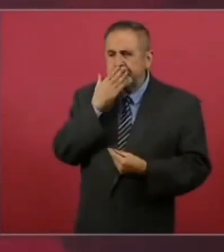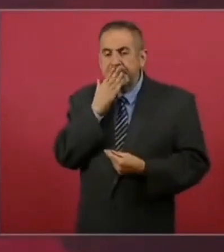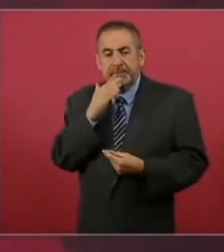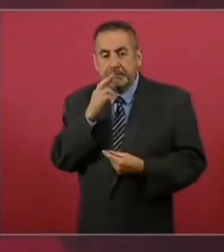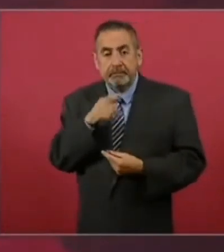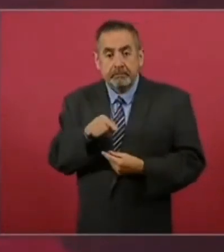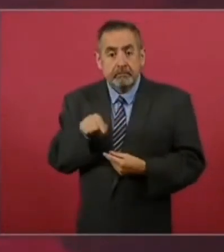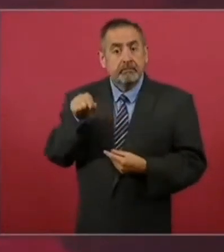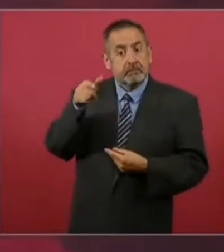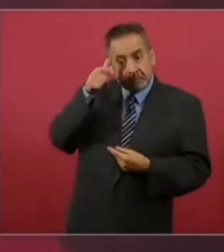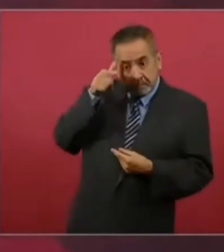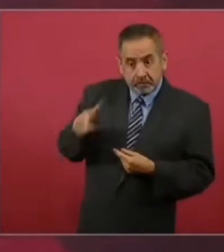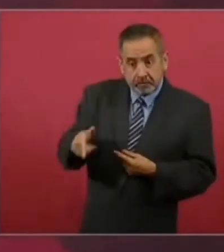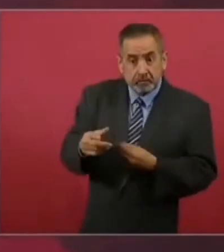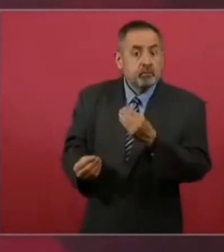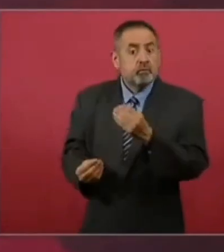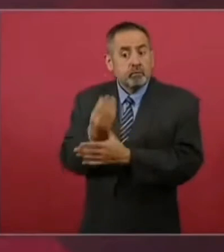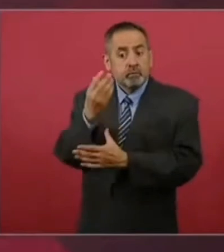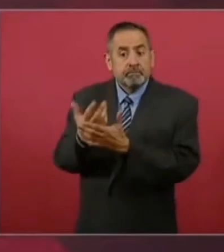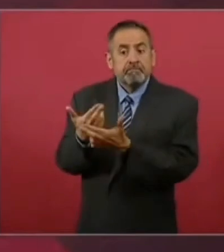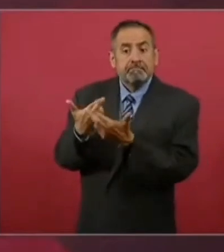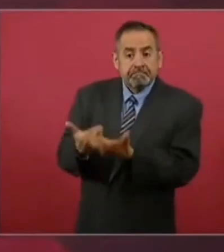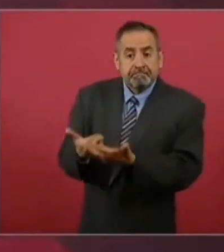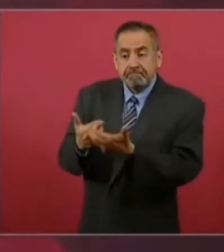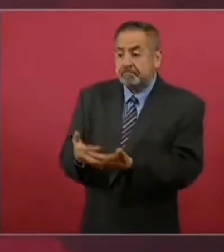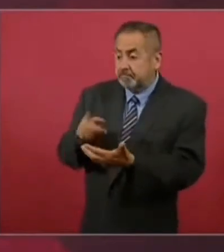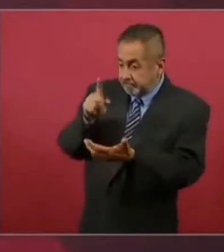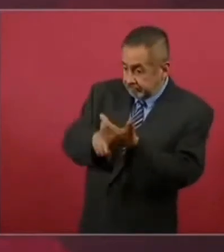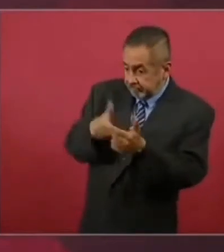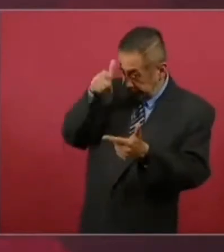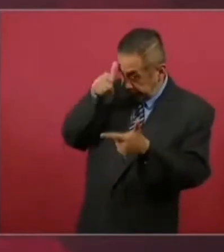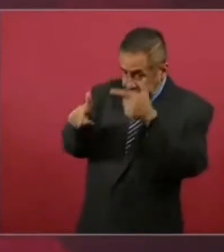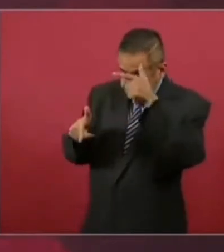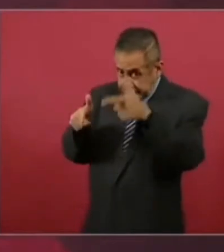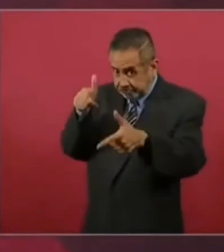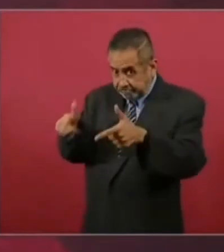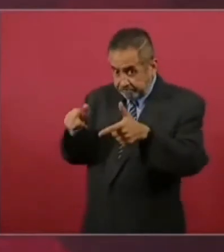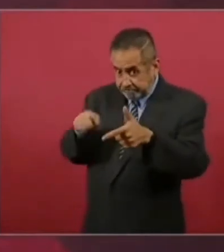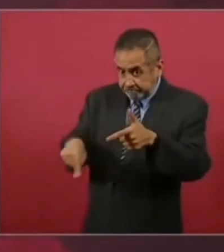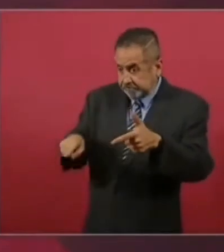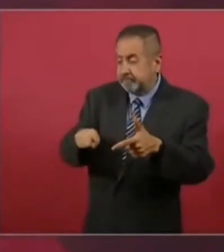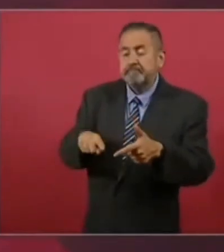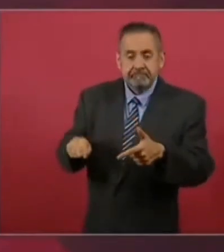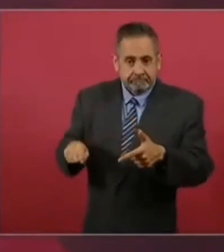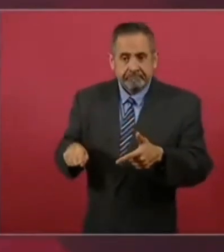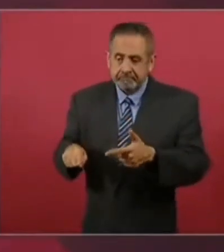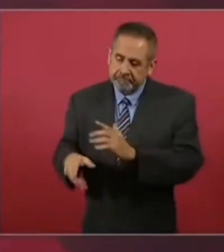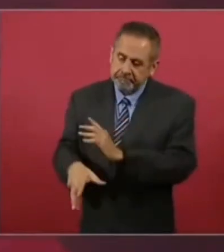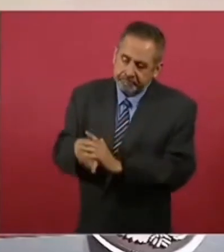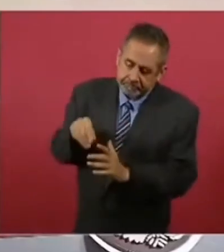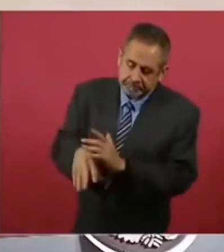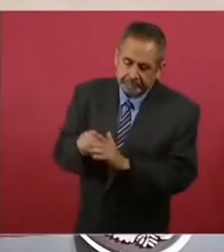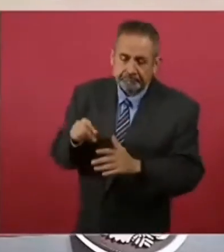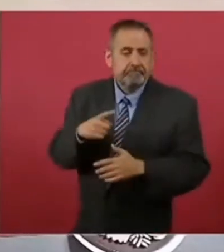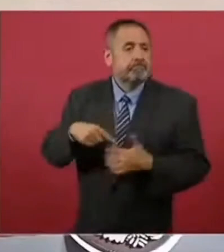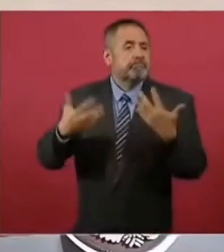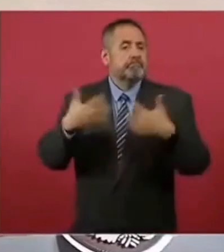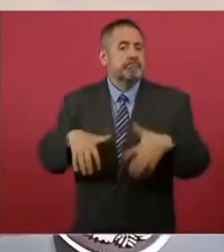se descubrieron nuevos campos y estamos bajando los costos de